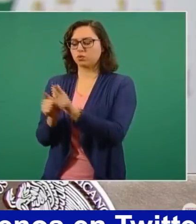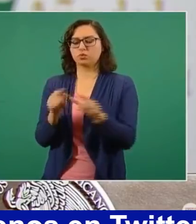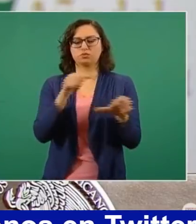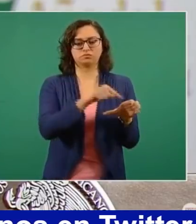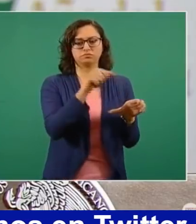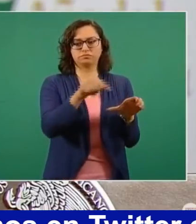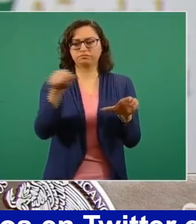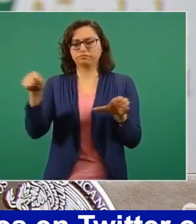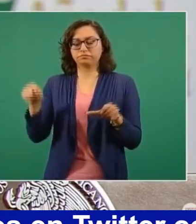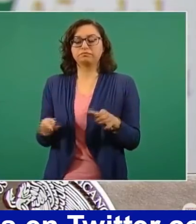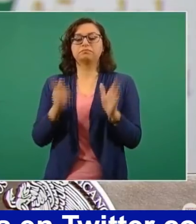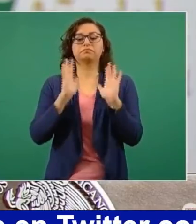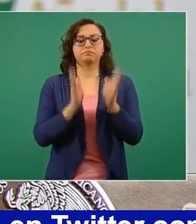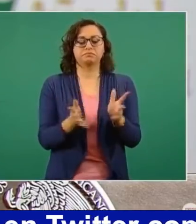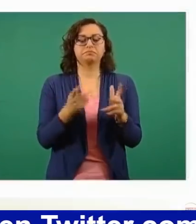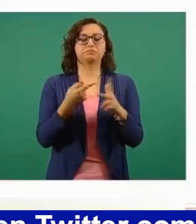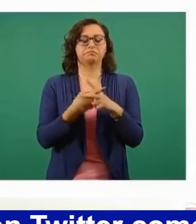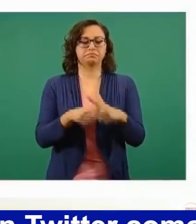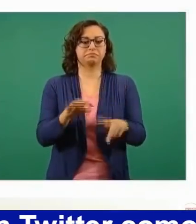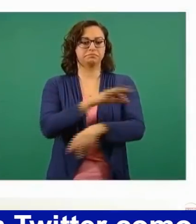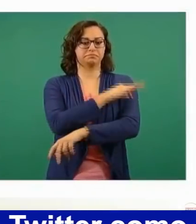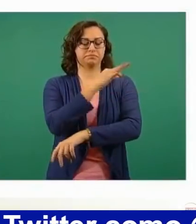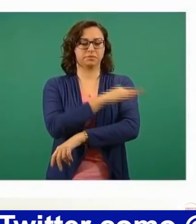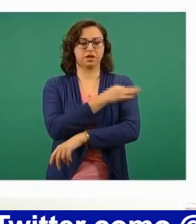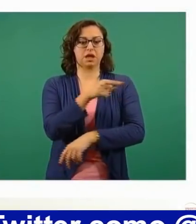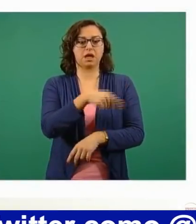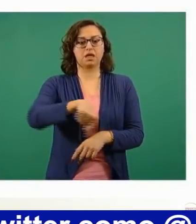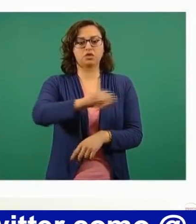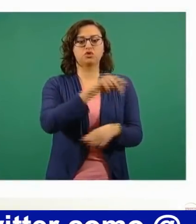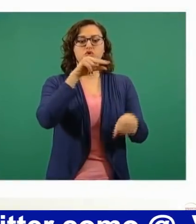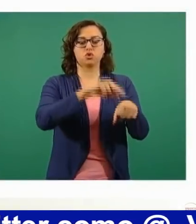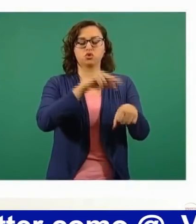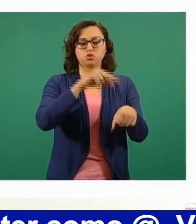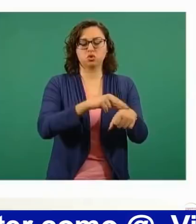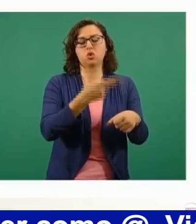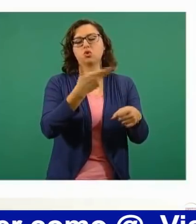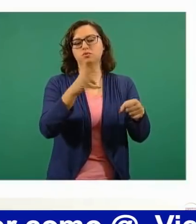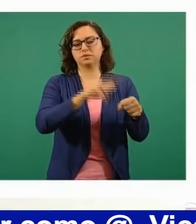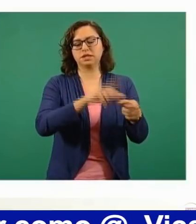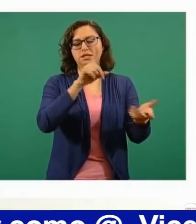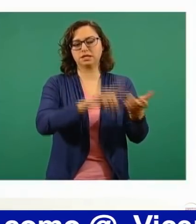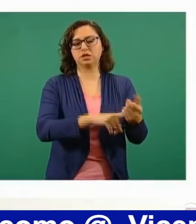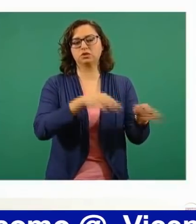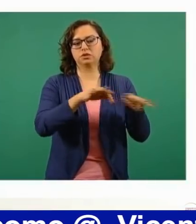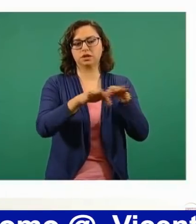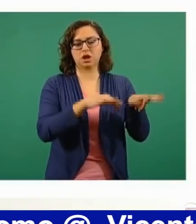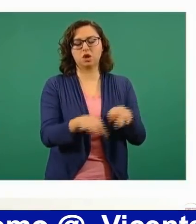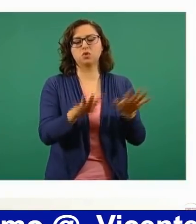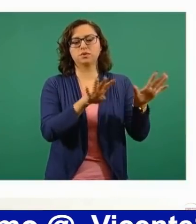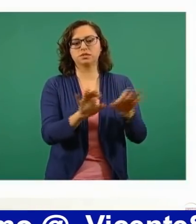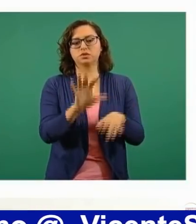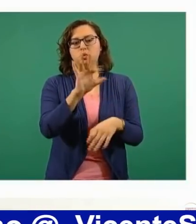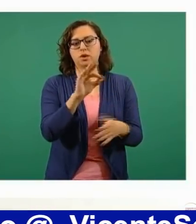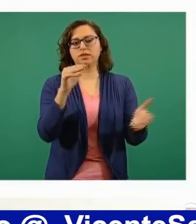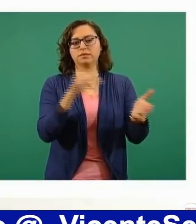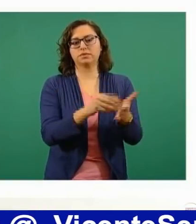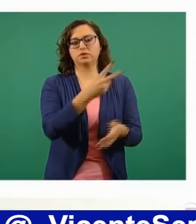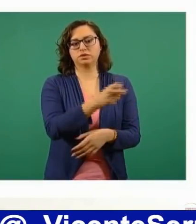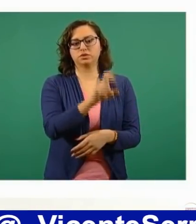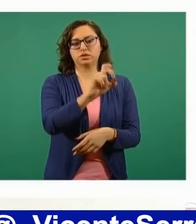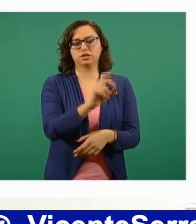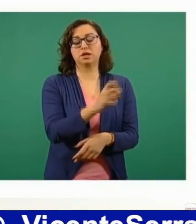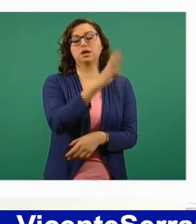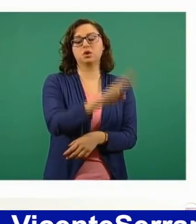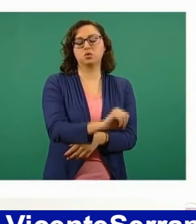vacunadas. Personal educativo, en lo que se muestra en esta imagen es hasta ahora solamente el estado de Campeche, en